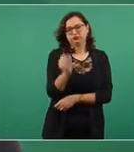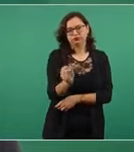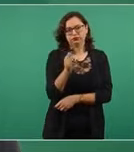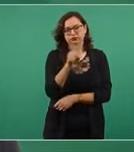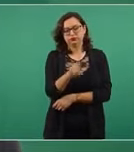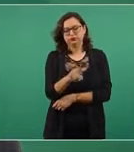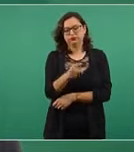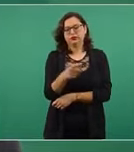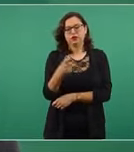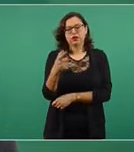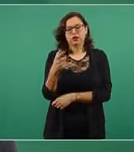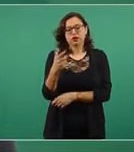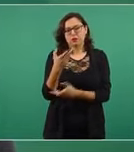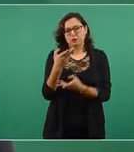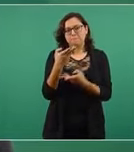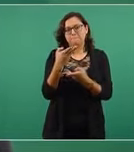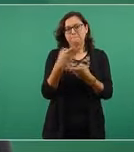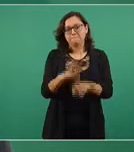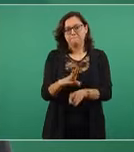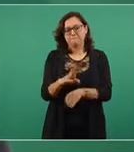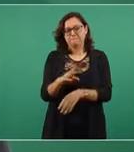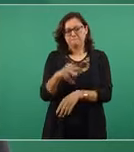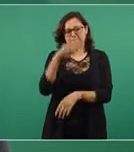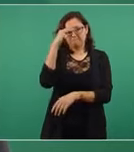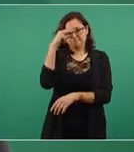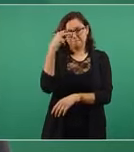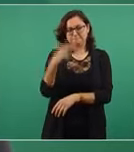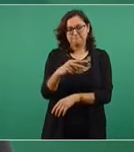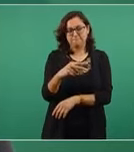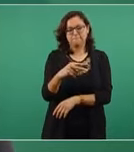Arturo es una persona